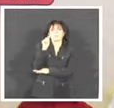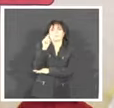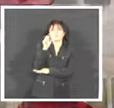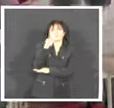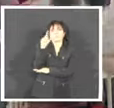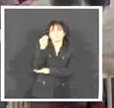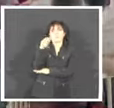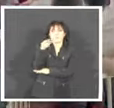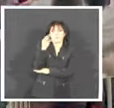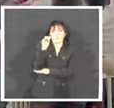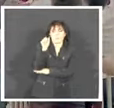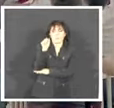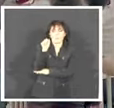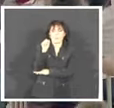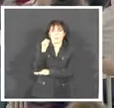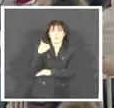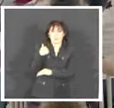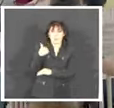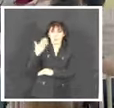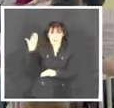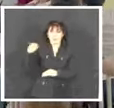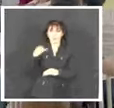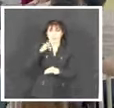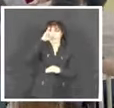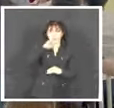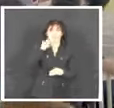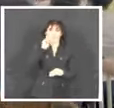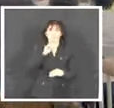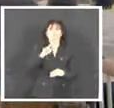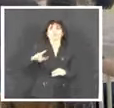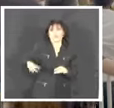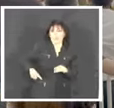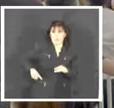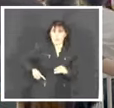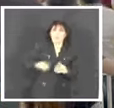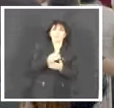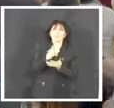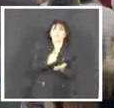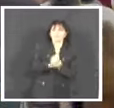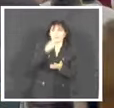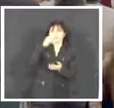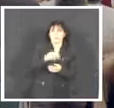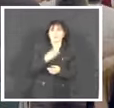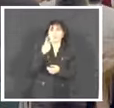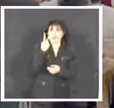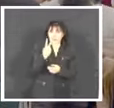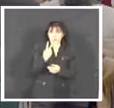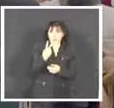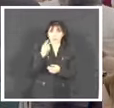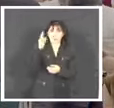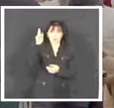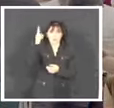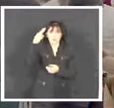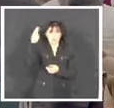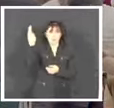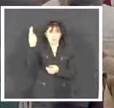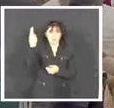Cuando fui jefa de gobierno, hicimos dos universidades públicas.